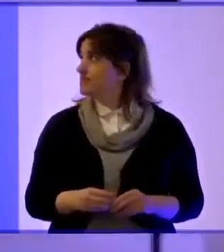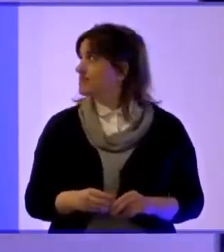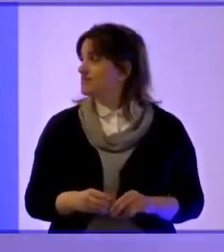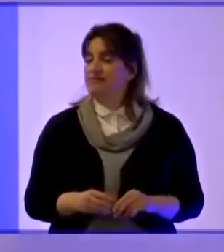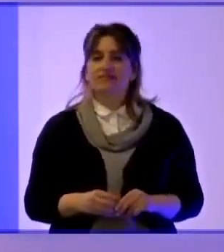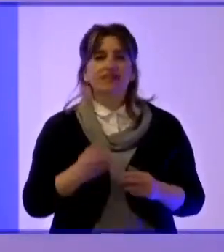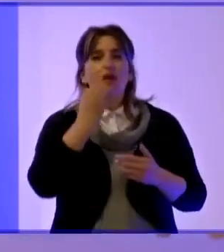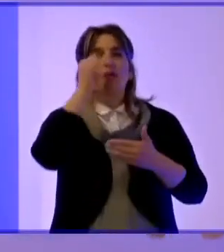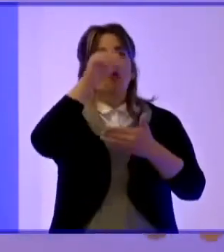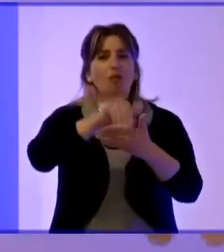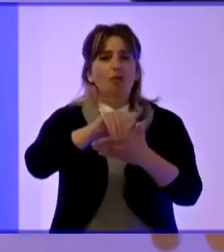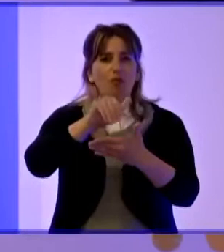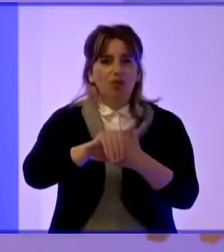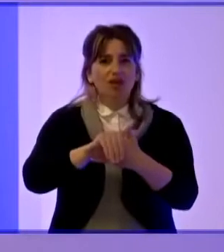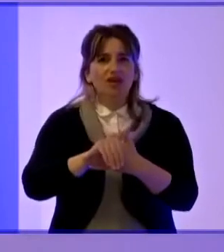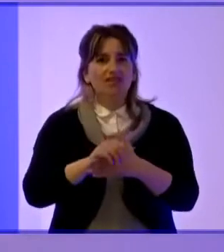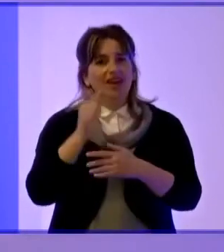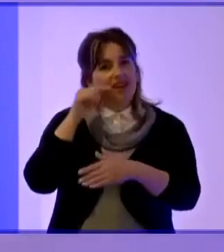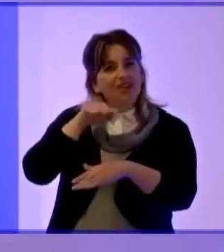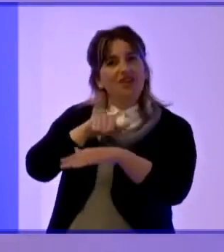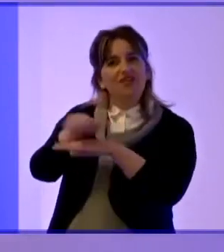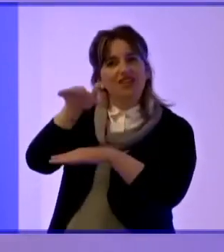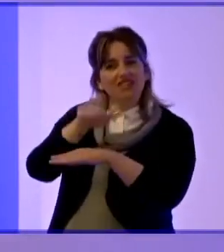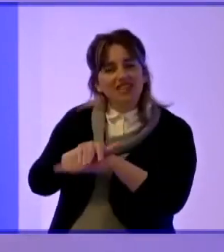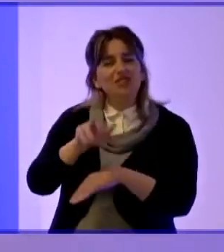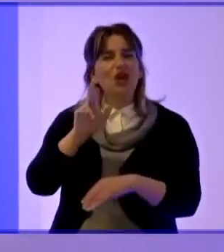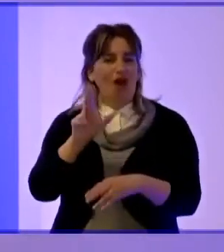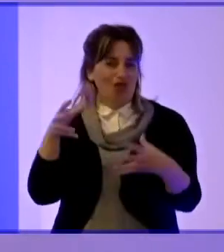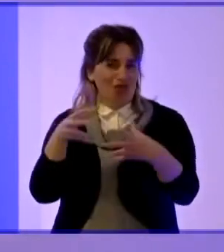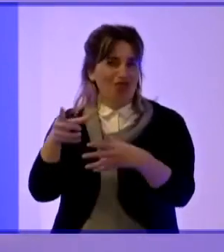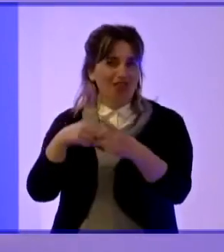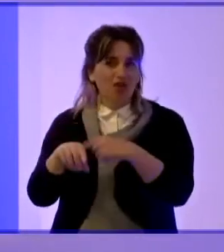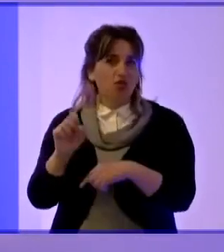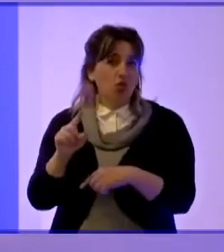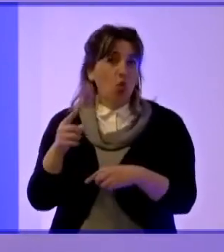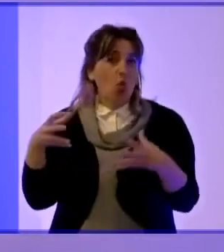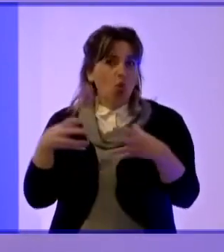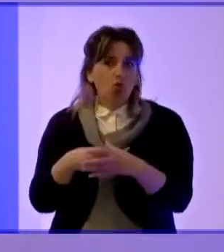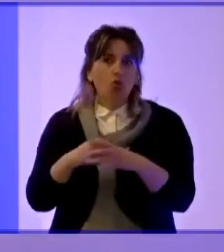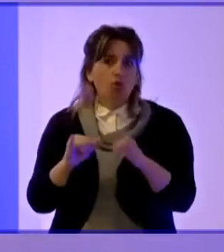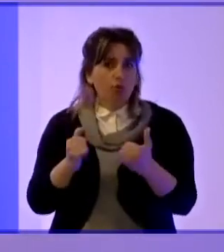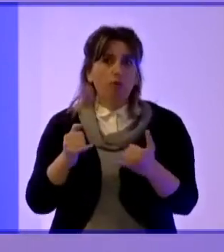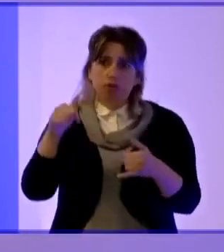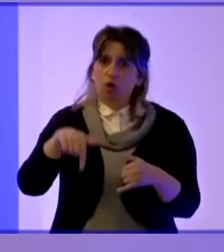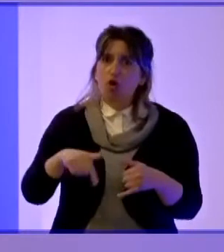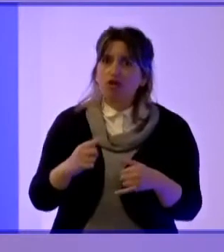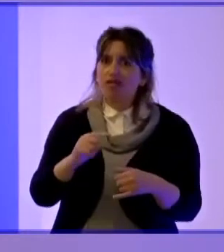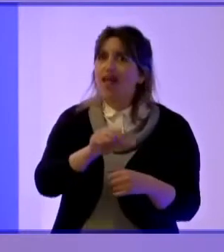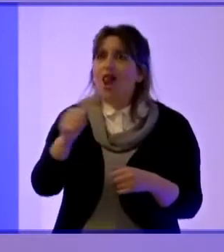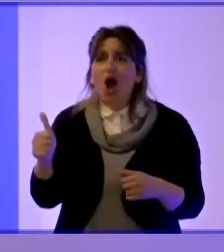Muy buenas tardes. Felicitaciones a Rodrigo y a todo el equipo de Dilocal por este logro.